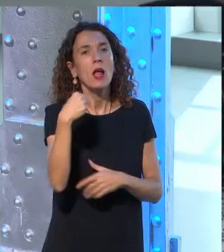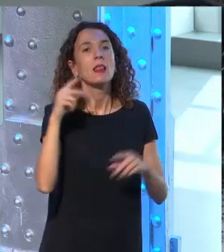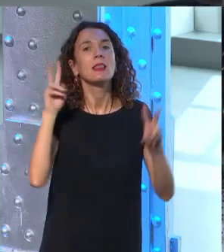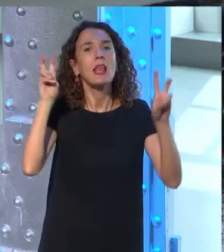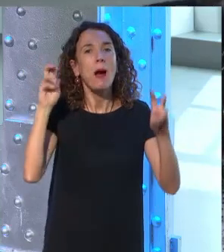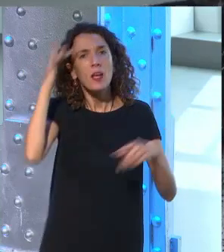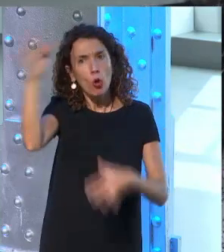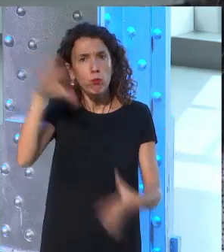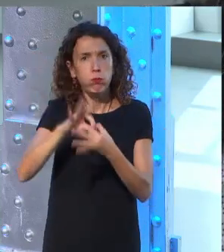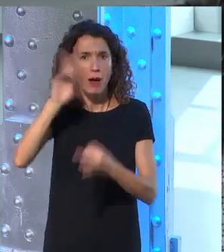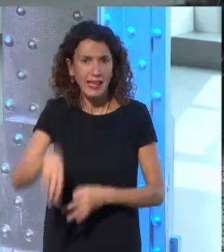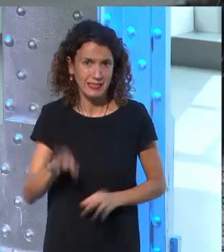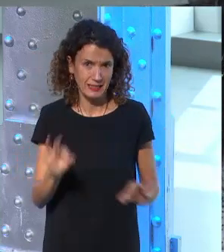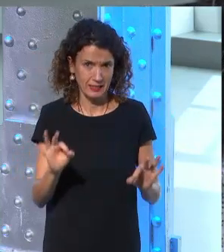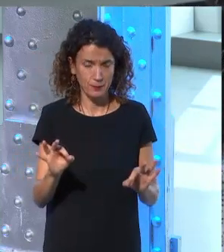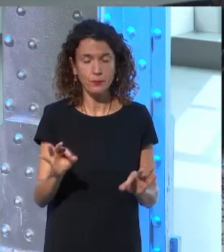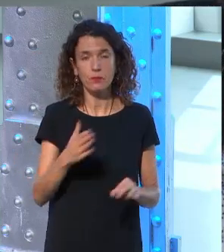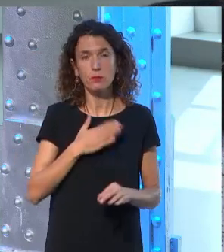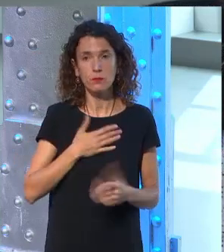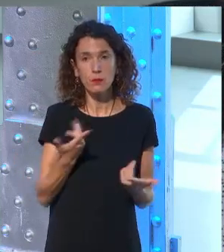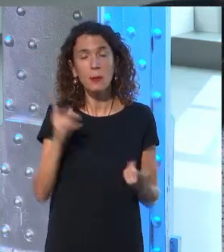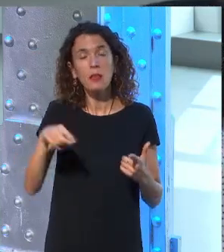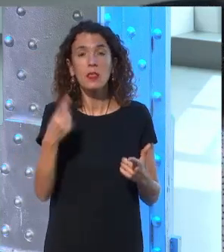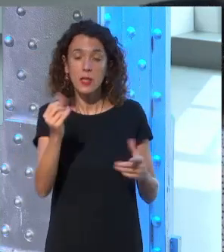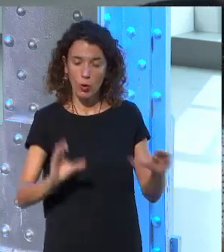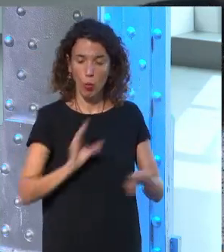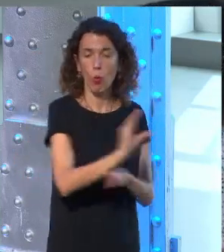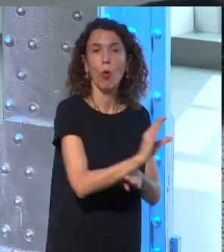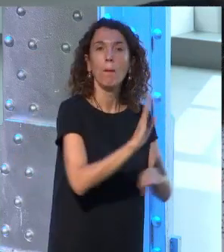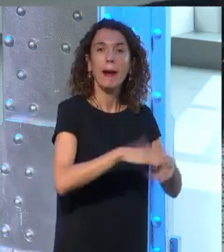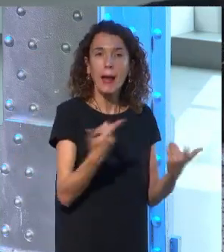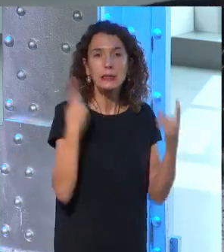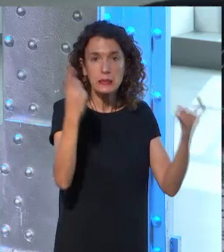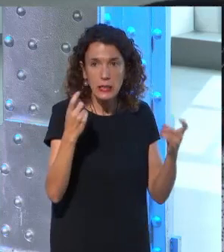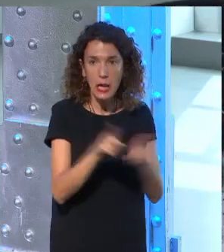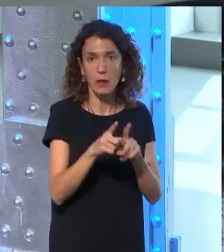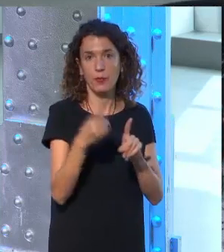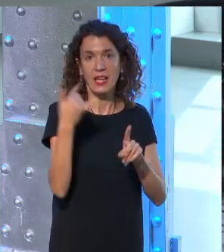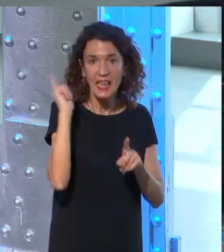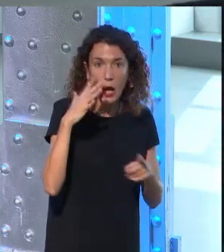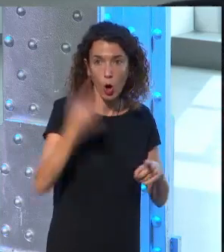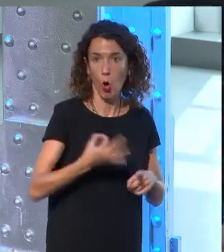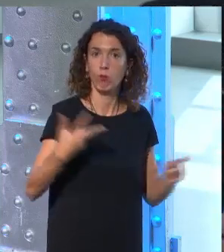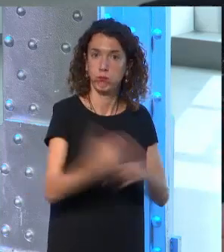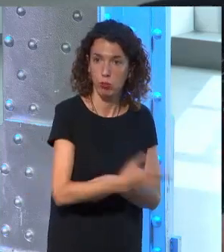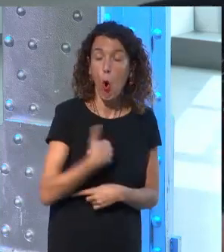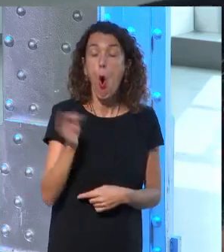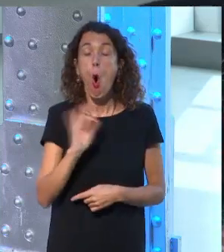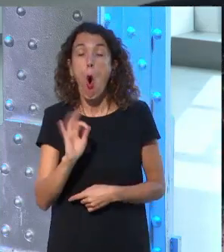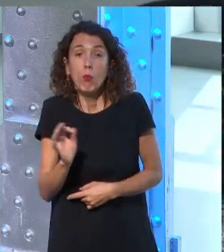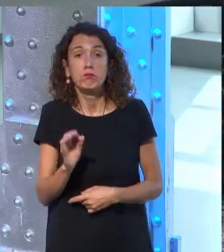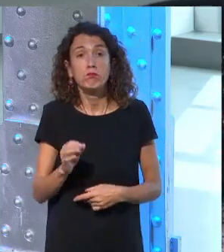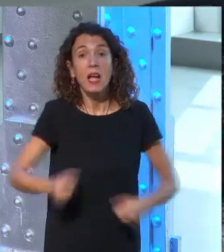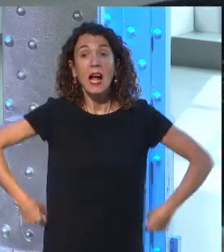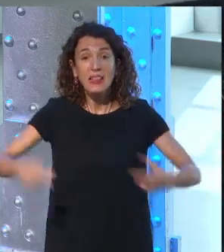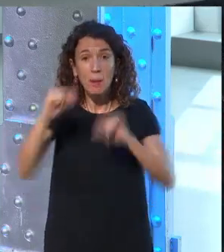ideológica destinar, abrir partidas presupuestarias, ¿no?, que permitan afrontar los riesgos, ¿no?, o no abrirlas y gastar el